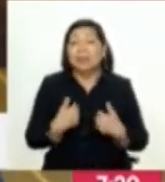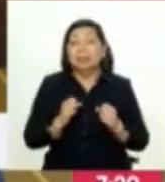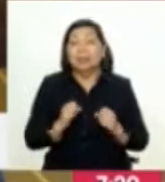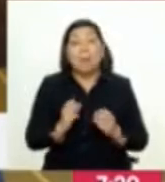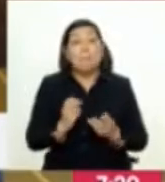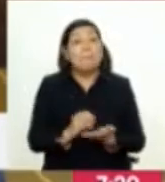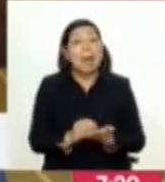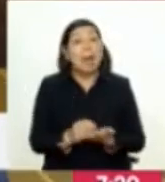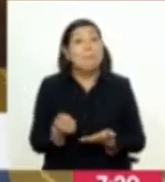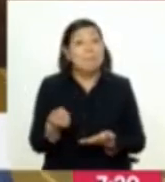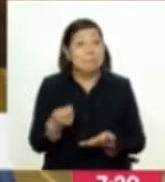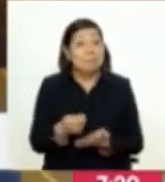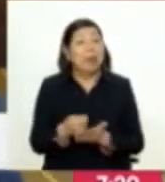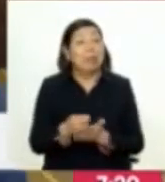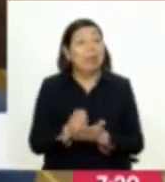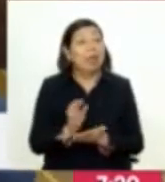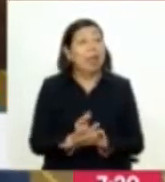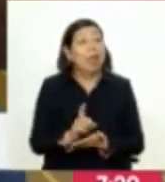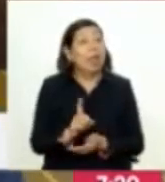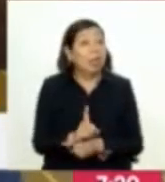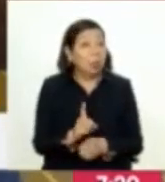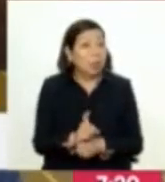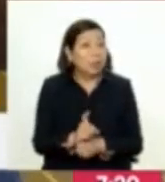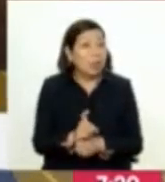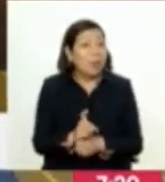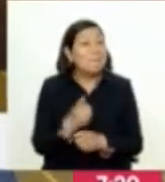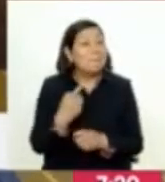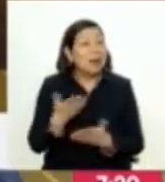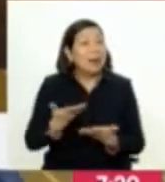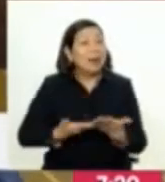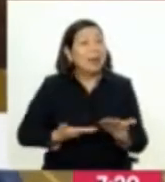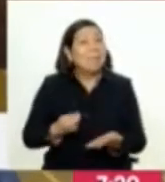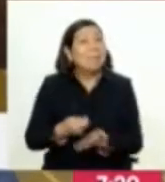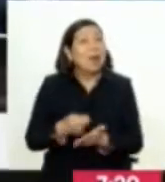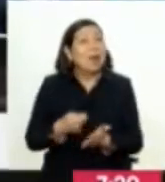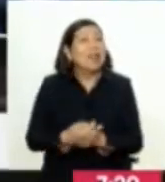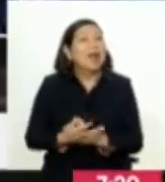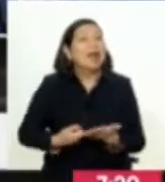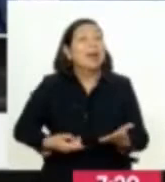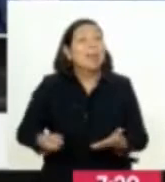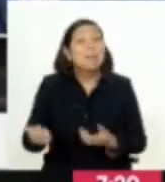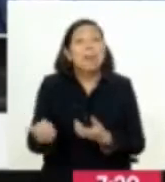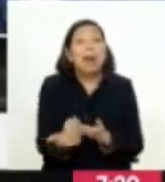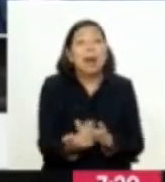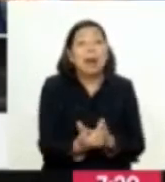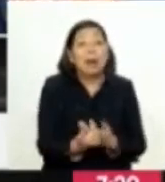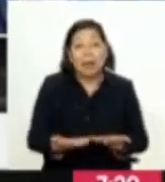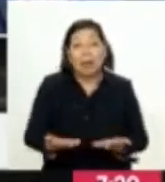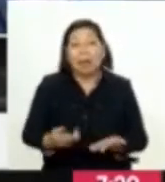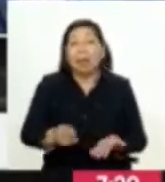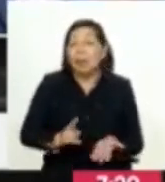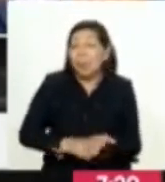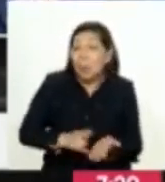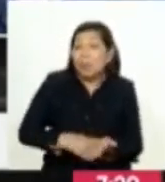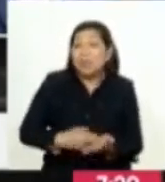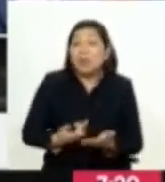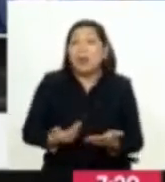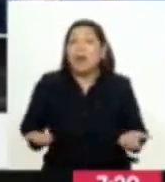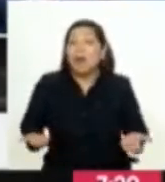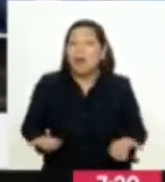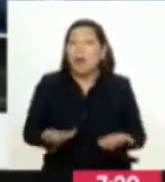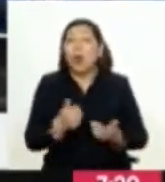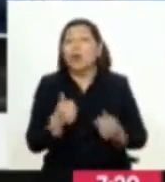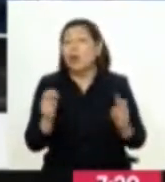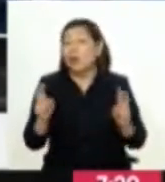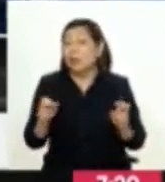que tener más plata en educación, pero tenemos que tener más plata, ¿no?, en recaudación. Y eso enfrenta